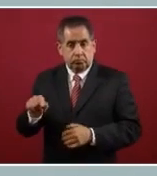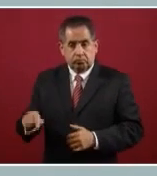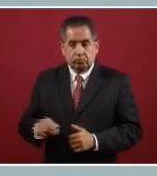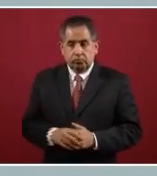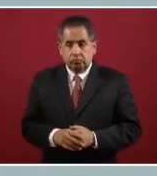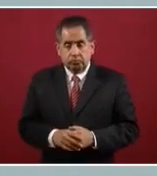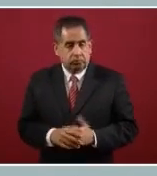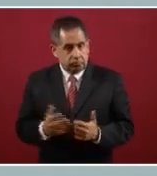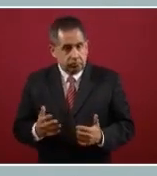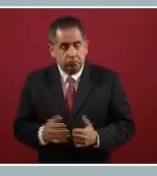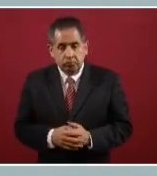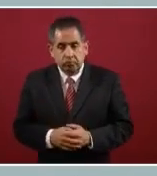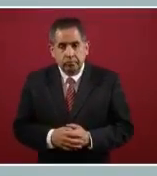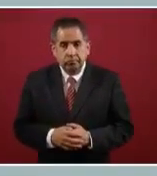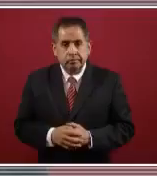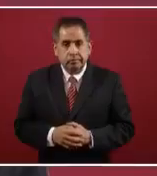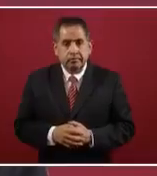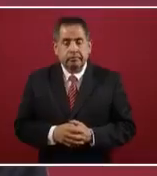Si